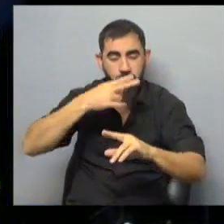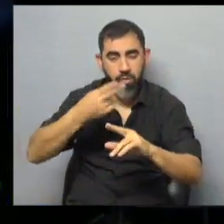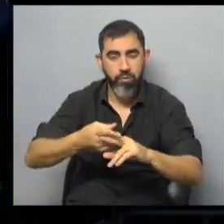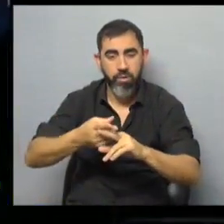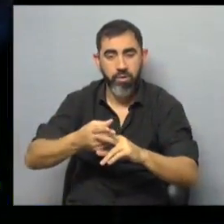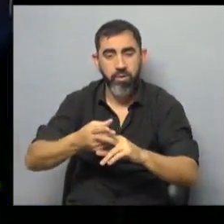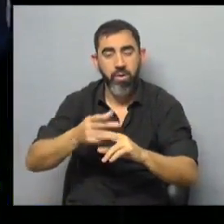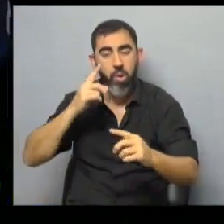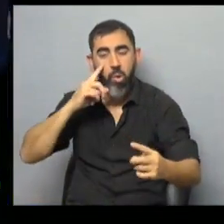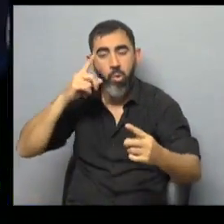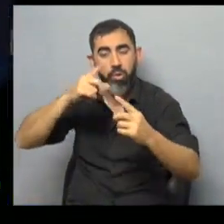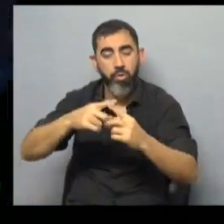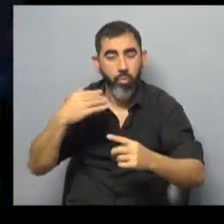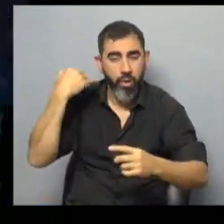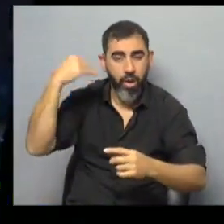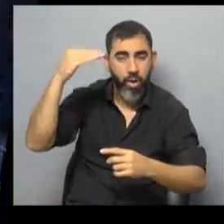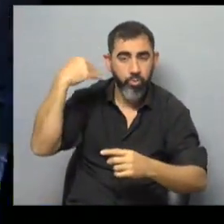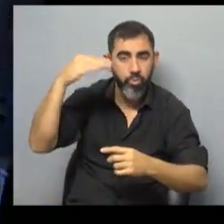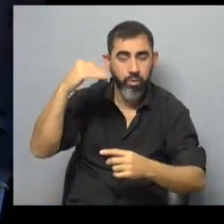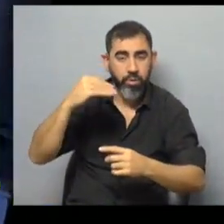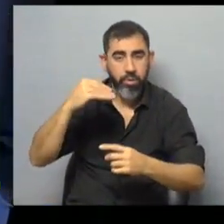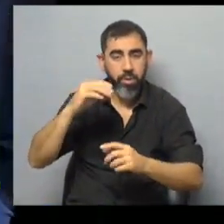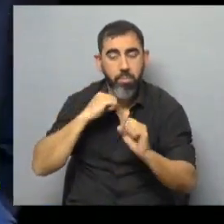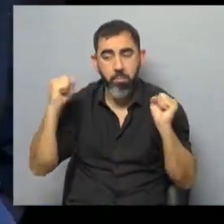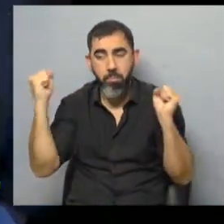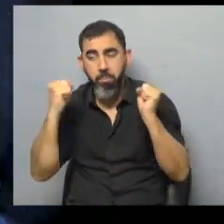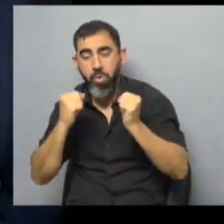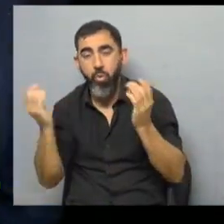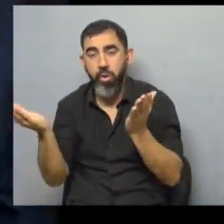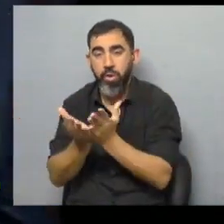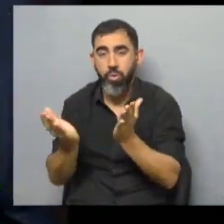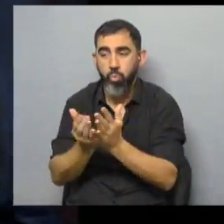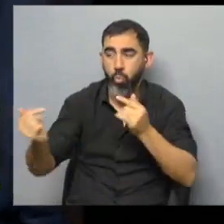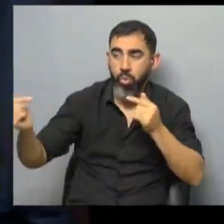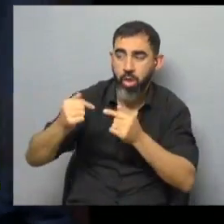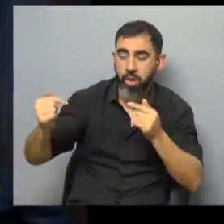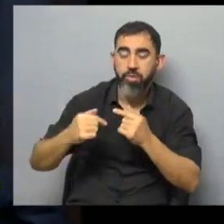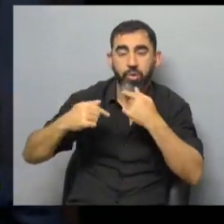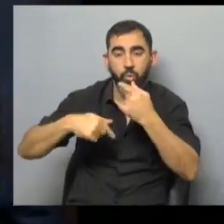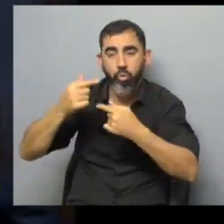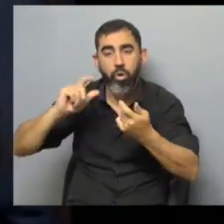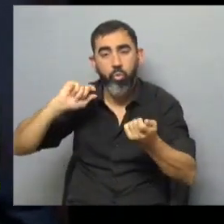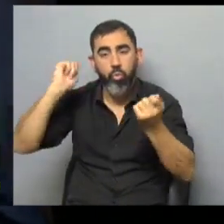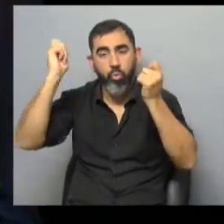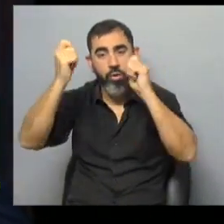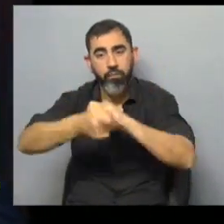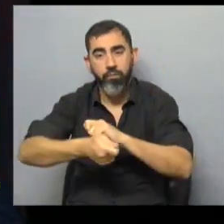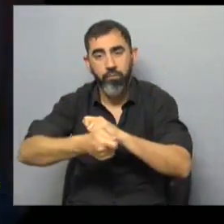las claras intenciones de las autoridades de alimentar el miedo del estudiantado y seguir adelante con una reforma.